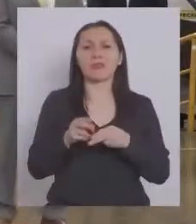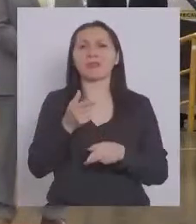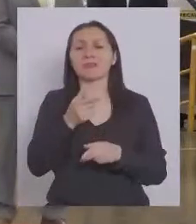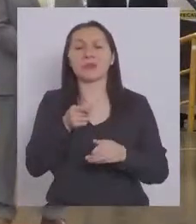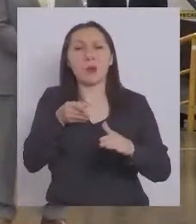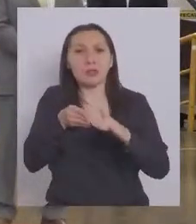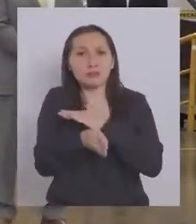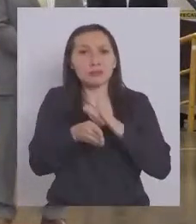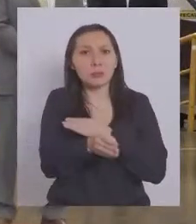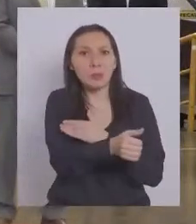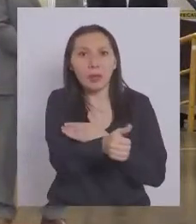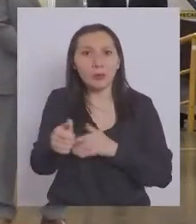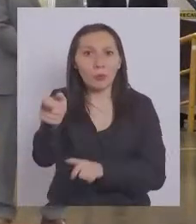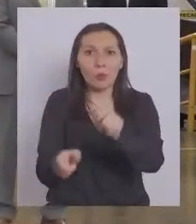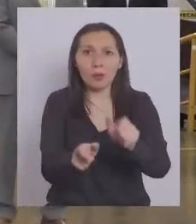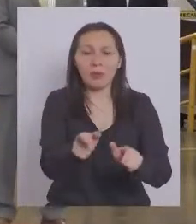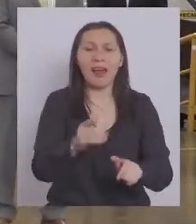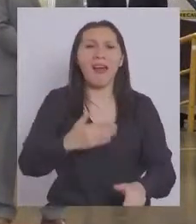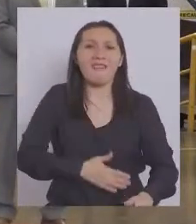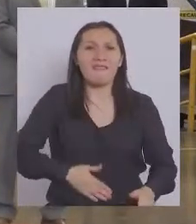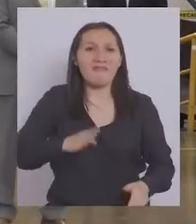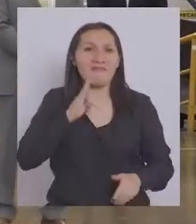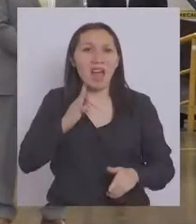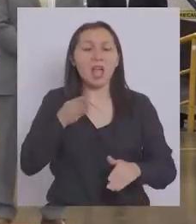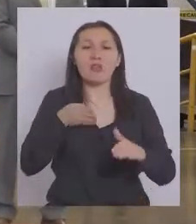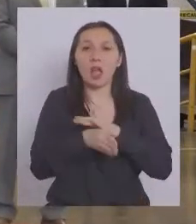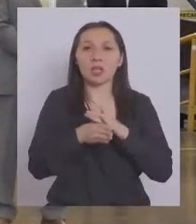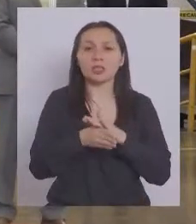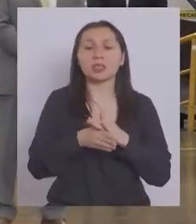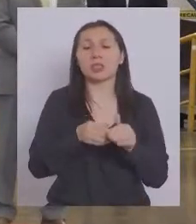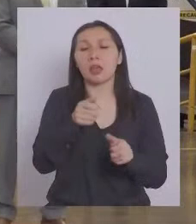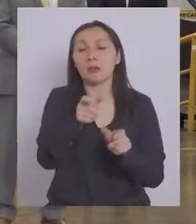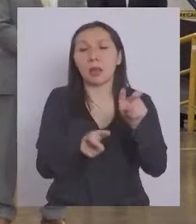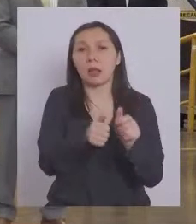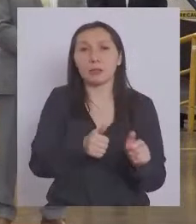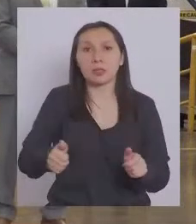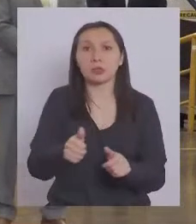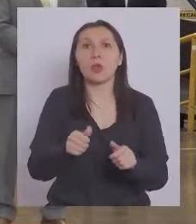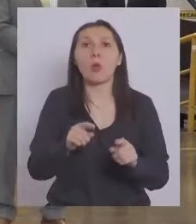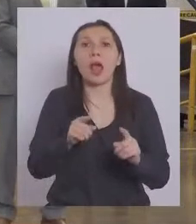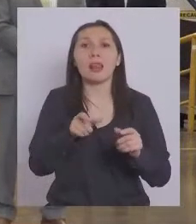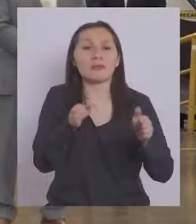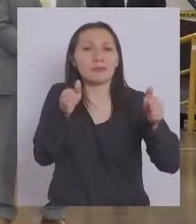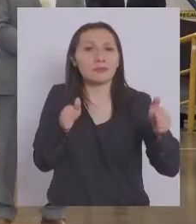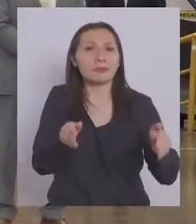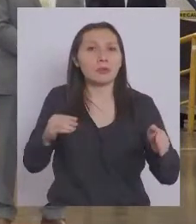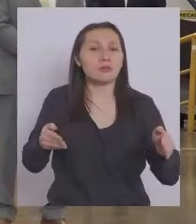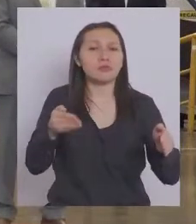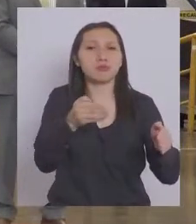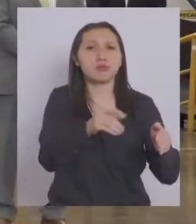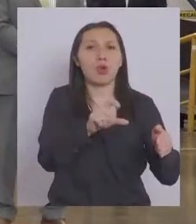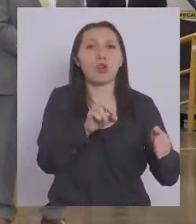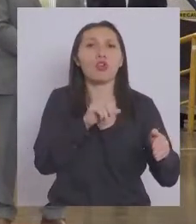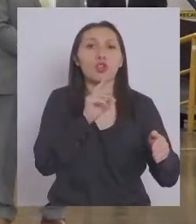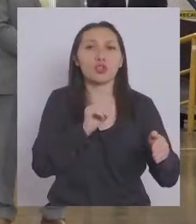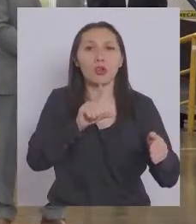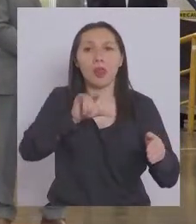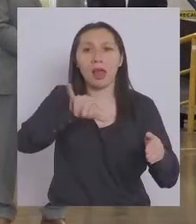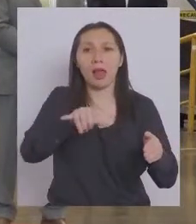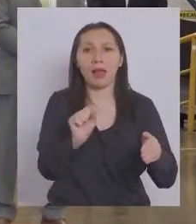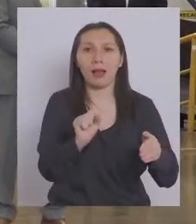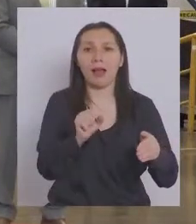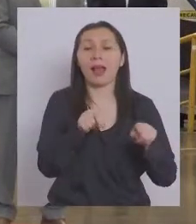accesibilidad universal, baños con accesibilidad universal en el caso de Corto Laja, y verdaderamente esto